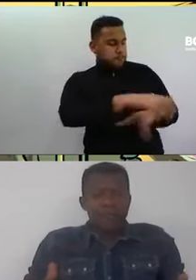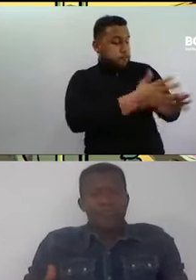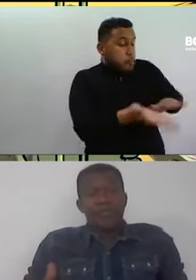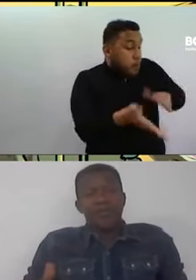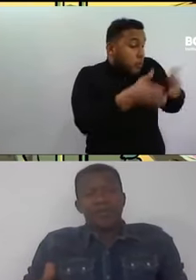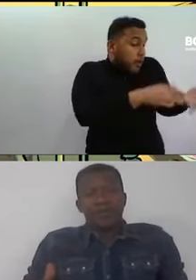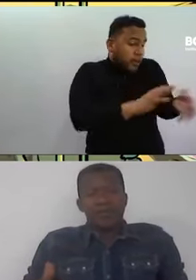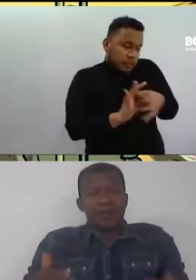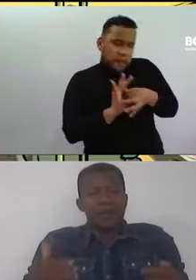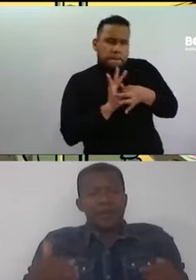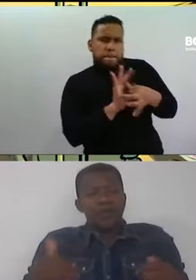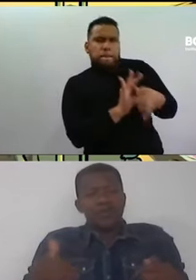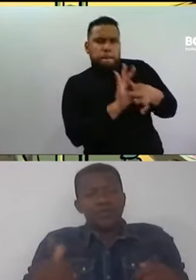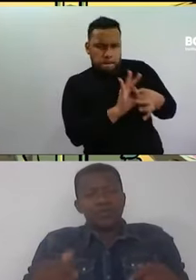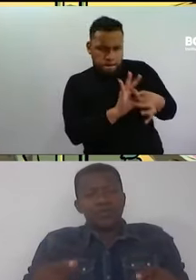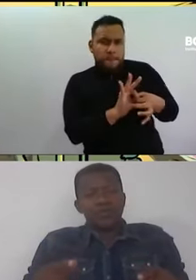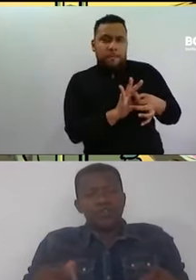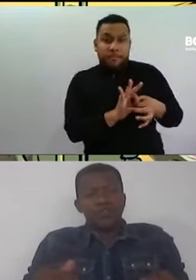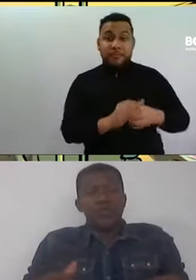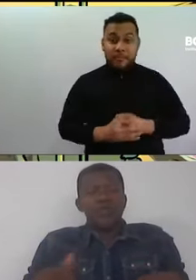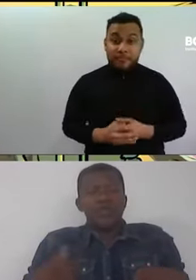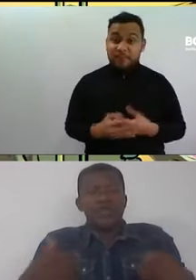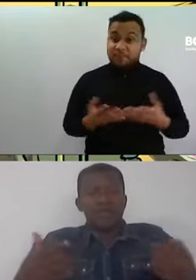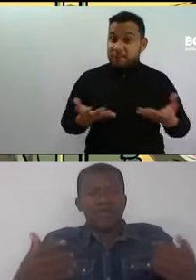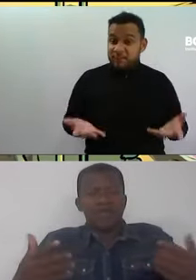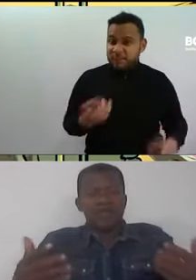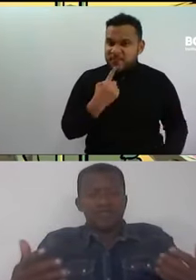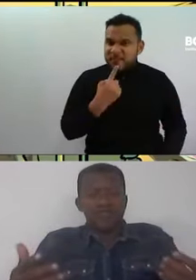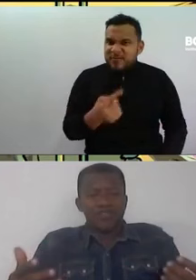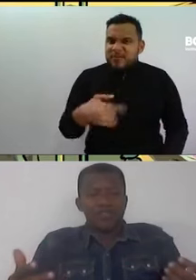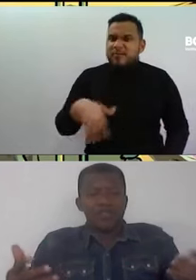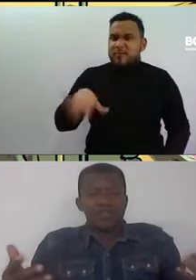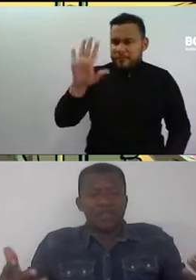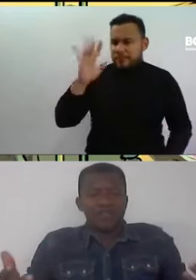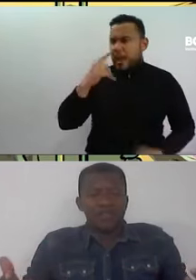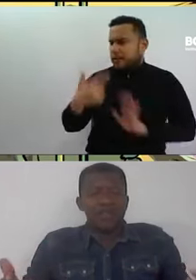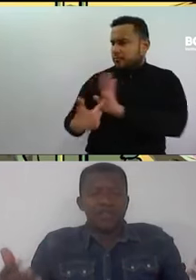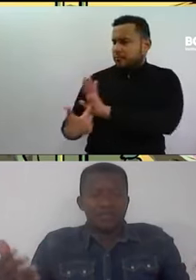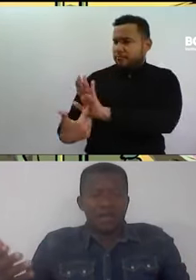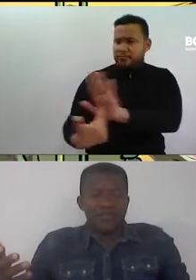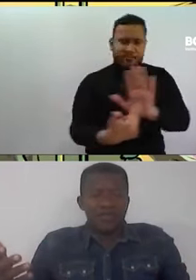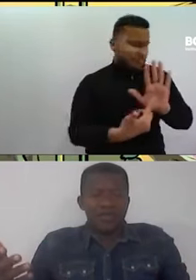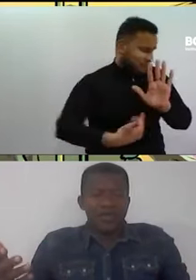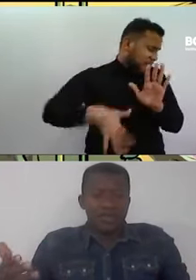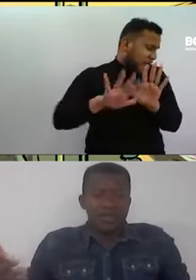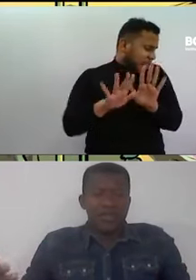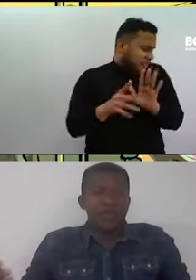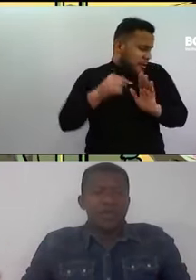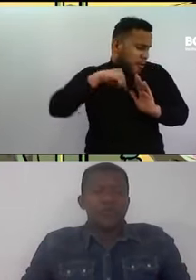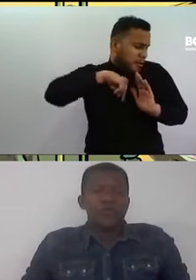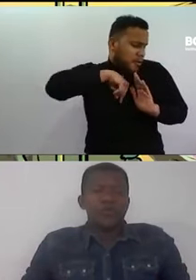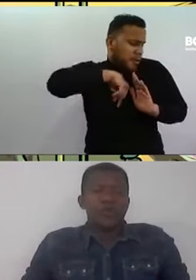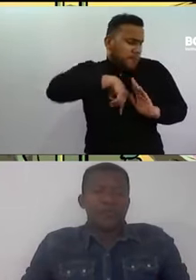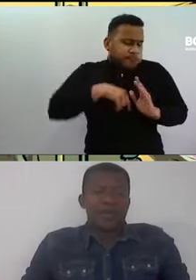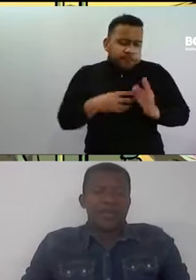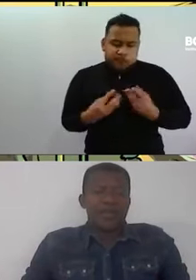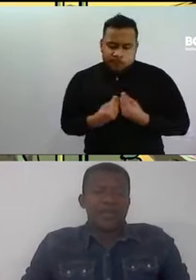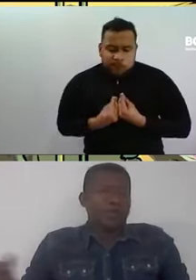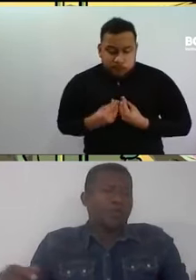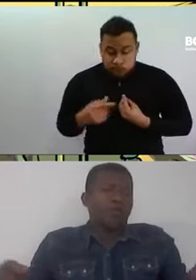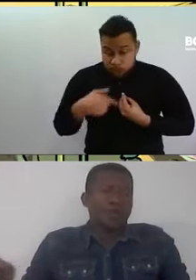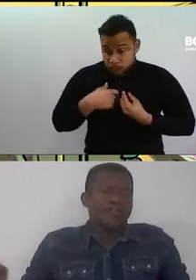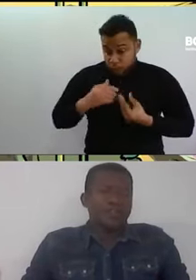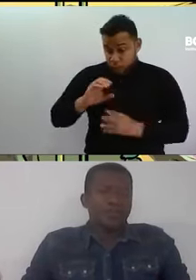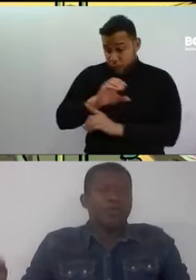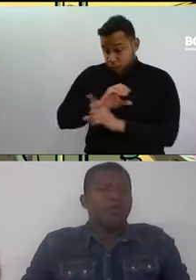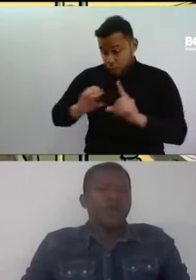muerte. Y hablamos entonces de una de las manifestaciones más íntimas que tenemos en la cultura palenquera,